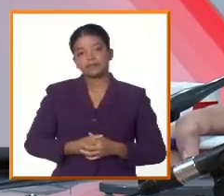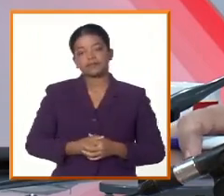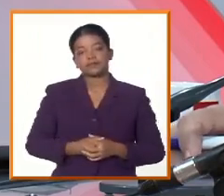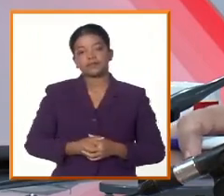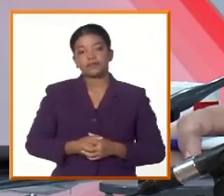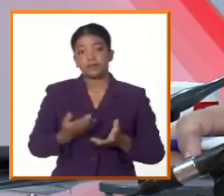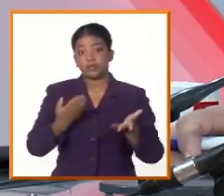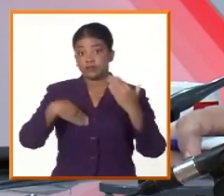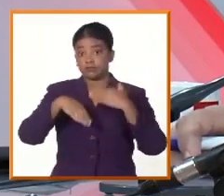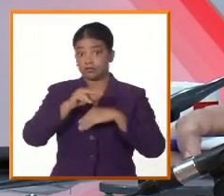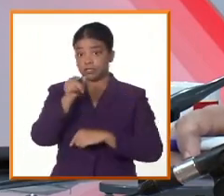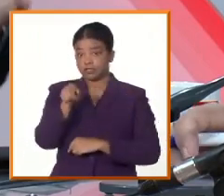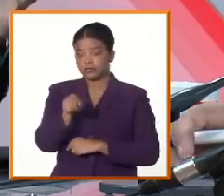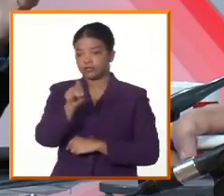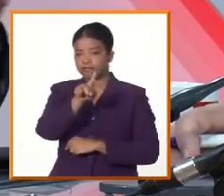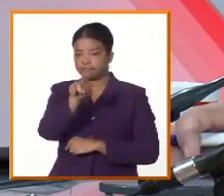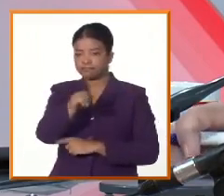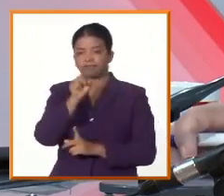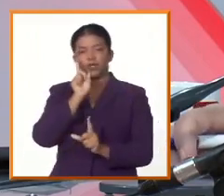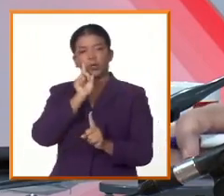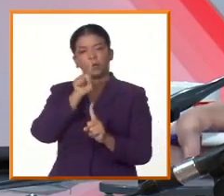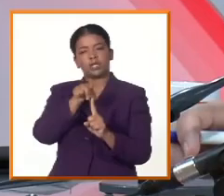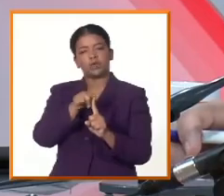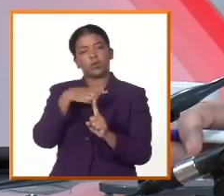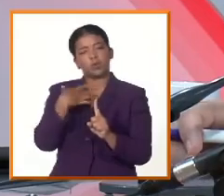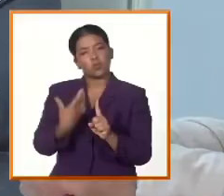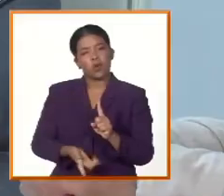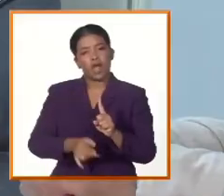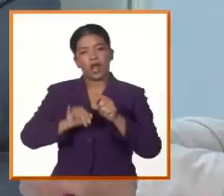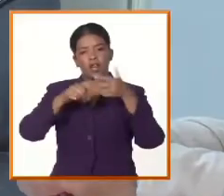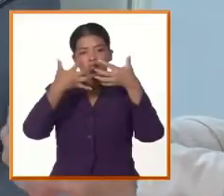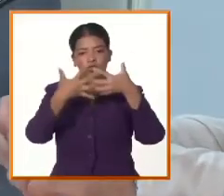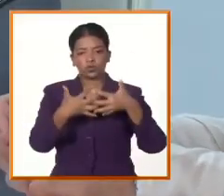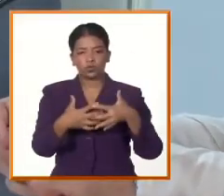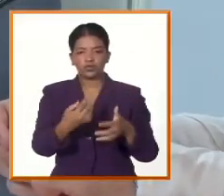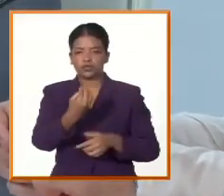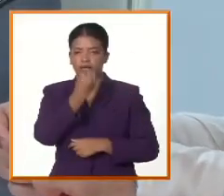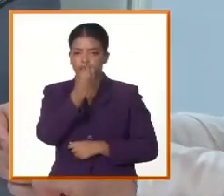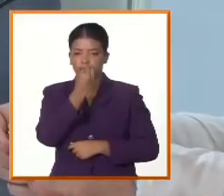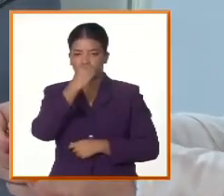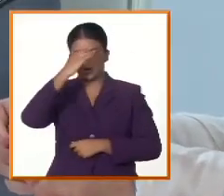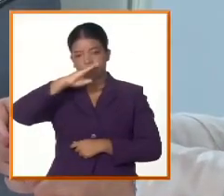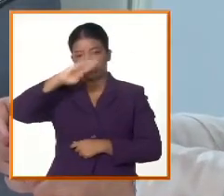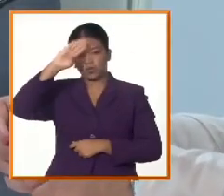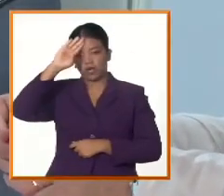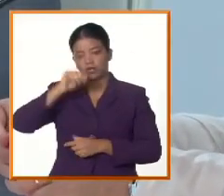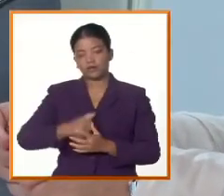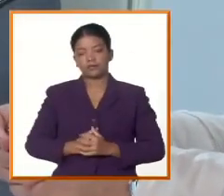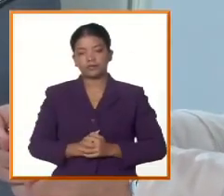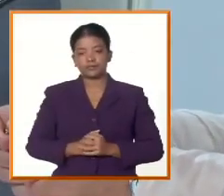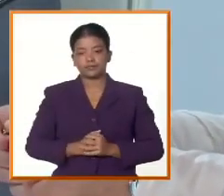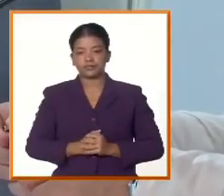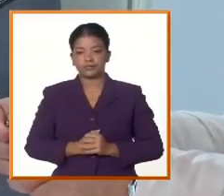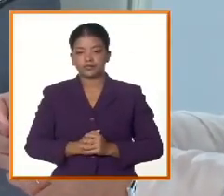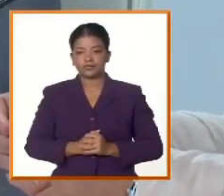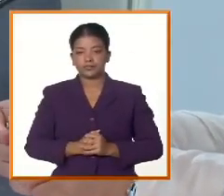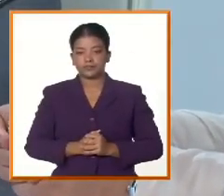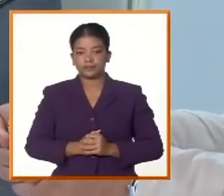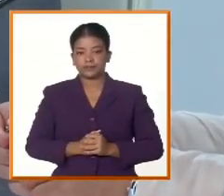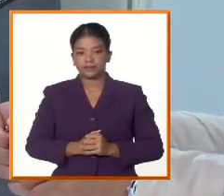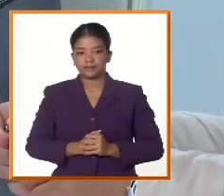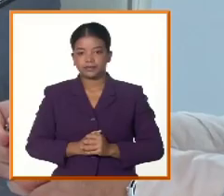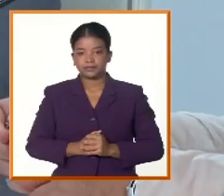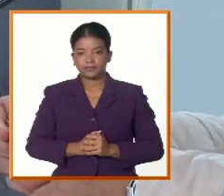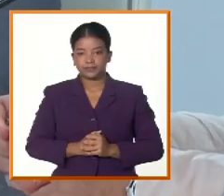Cuáles son los objetivos estratégicos que tiene la industria alimentaria cubana Hacia dónde puedes están las principales